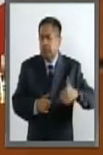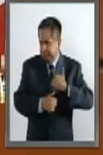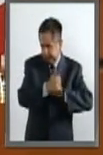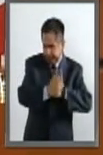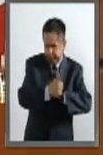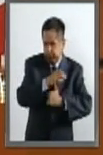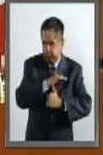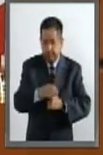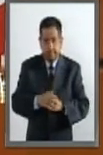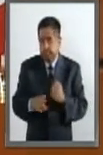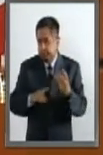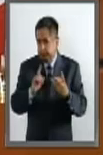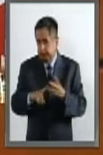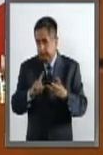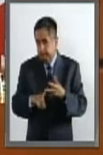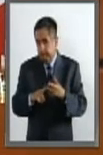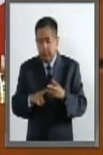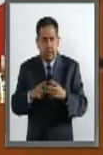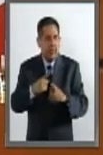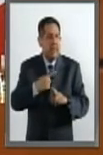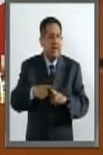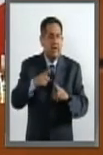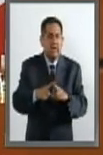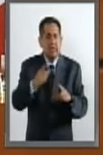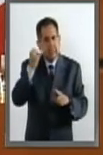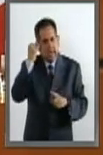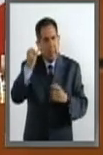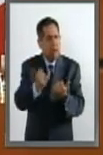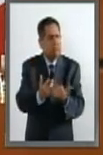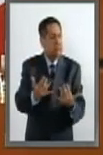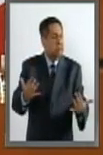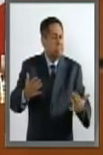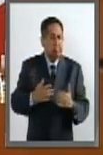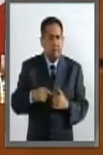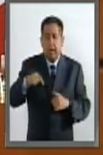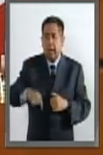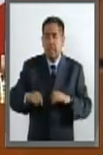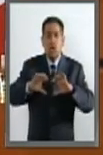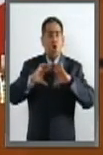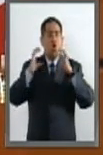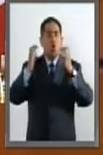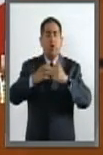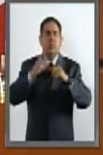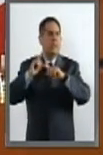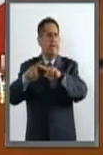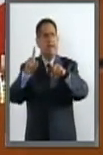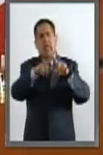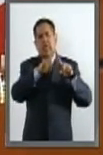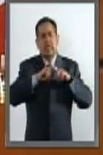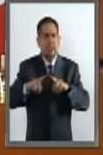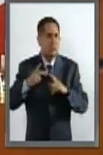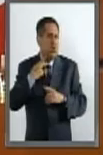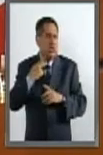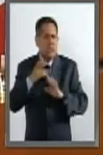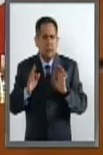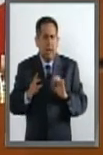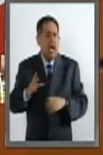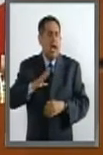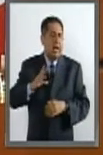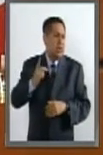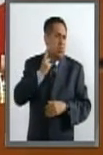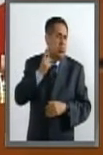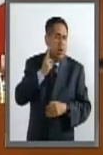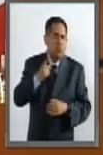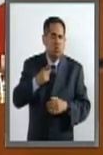tercero, cimentó la pluralidad política en el Congreso de la Unión con el establecimiento de los diputados